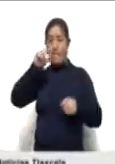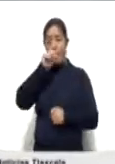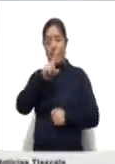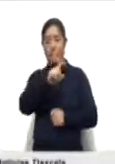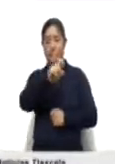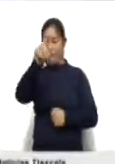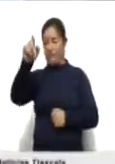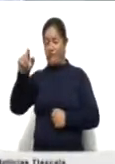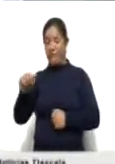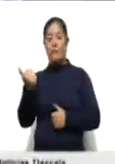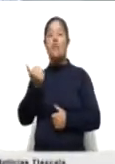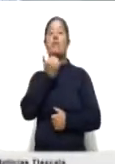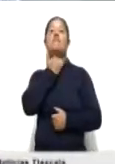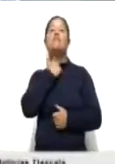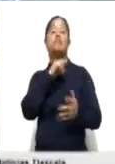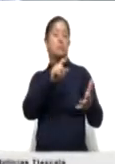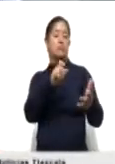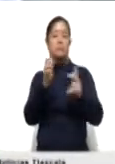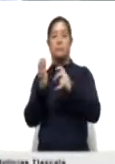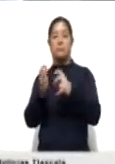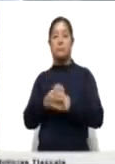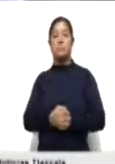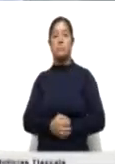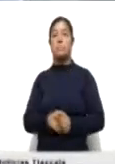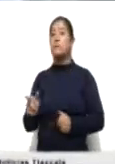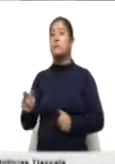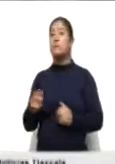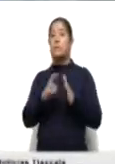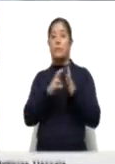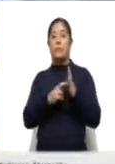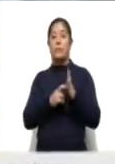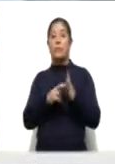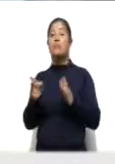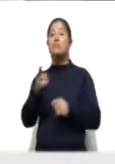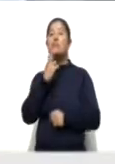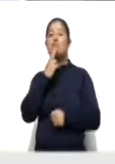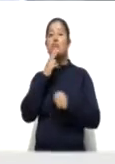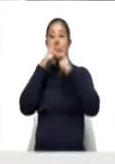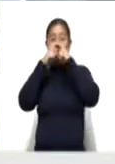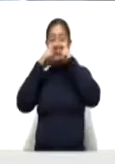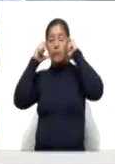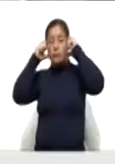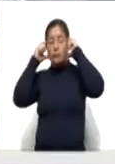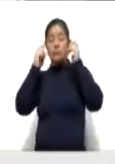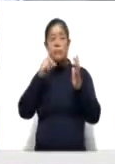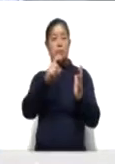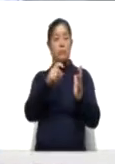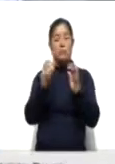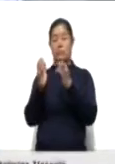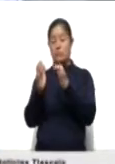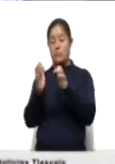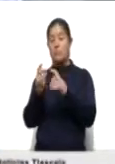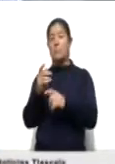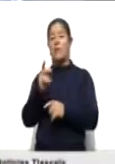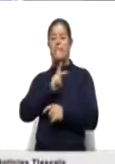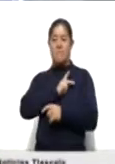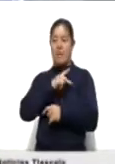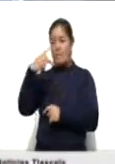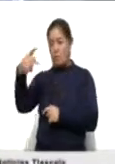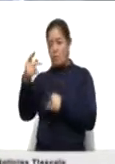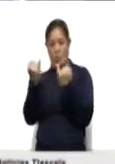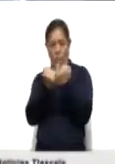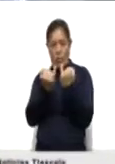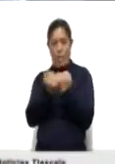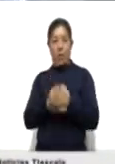pasajero. Aquí las medidas que estamos implementando, como ustedes pueden ver, uso obligatorio del cubreboca, gel antibacterial o desinfectante